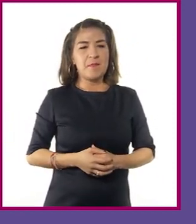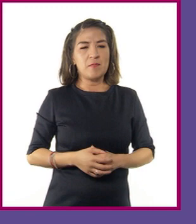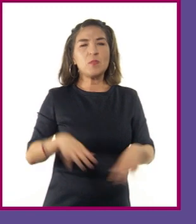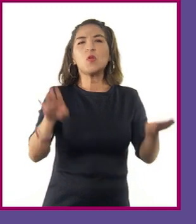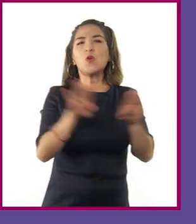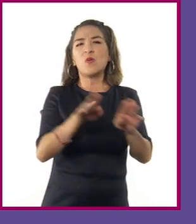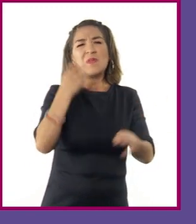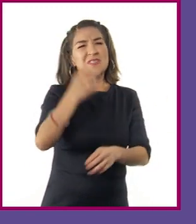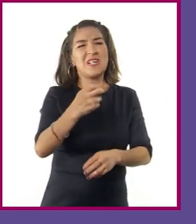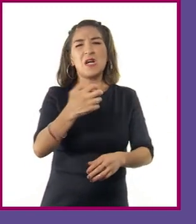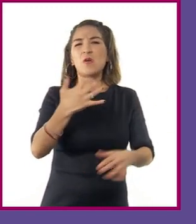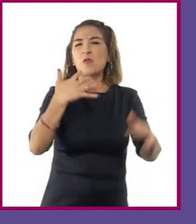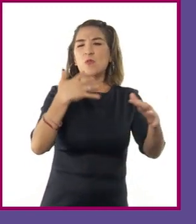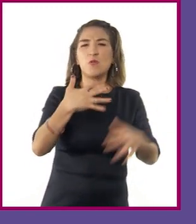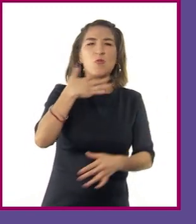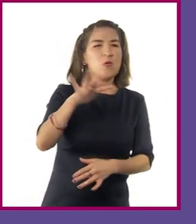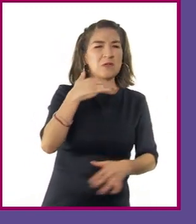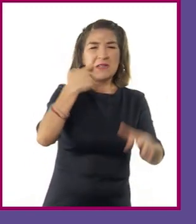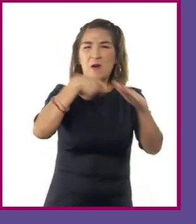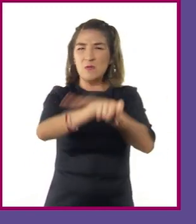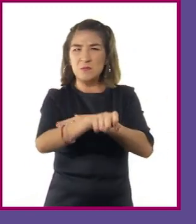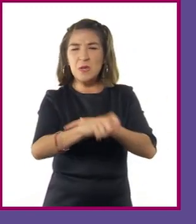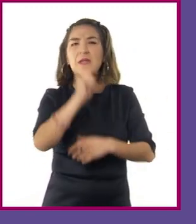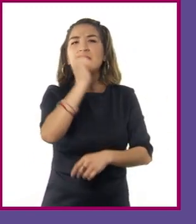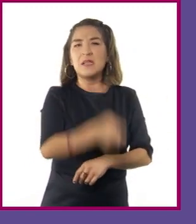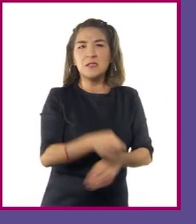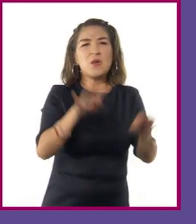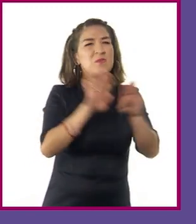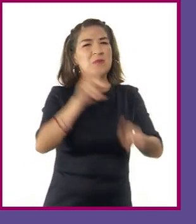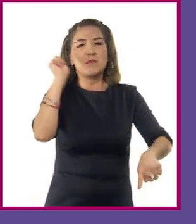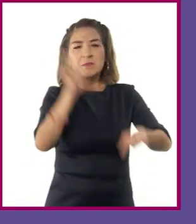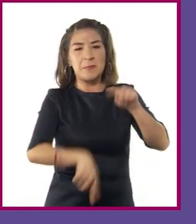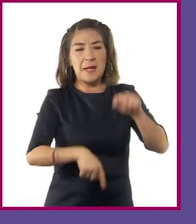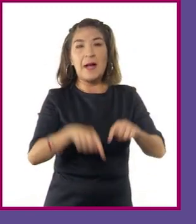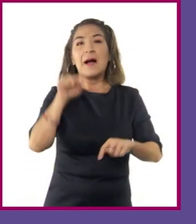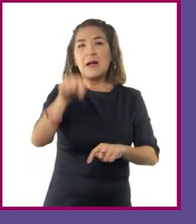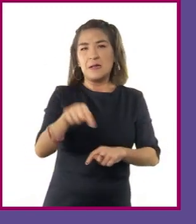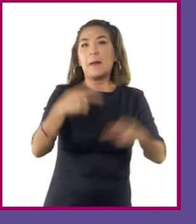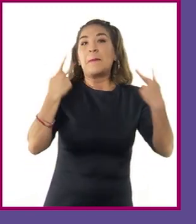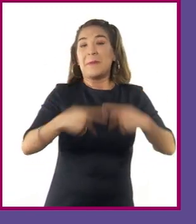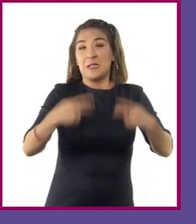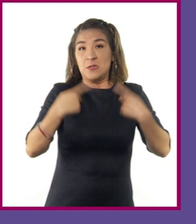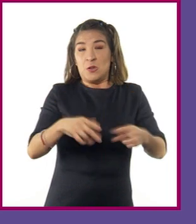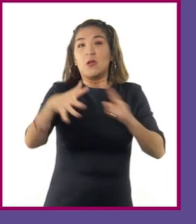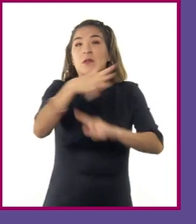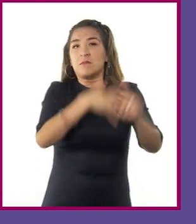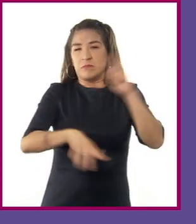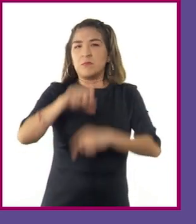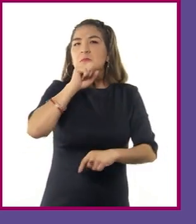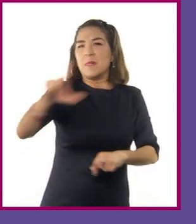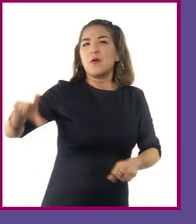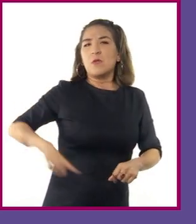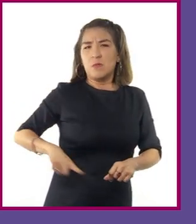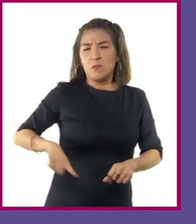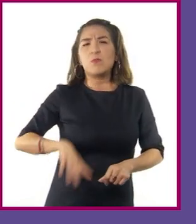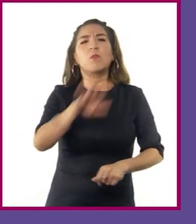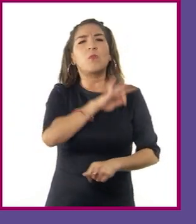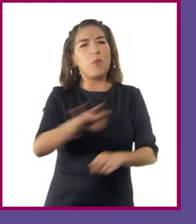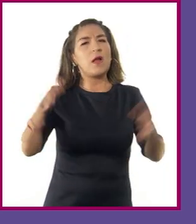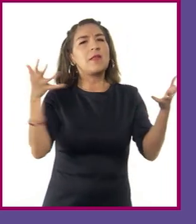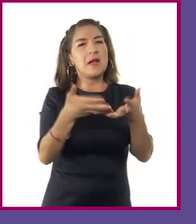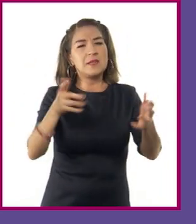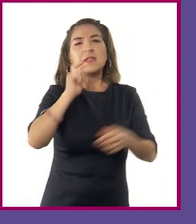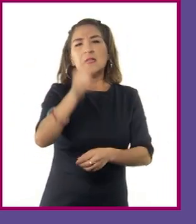contra la corrupción, en materia de corrupción, los ciudadanos y las autoridades pueden llevar a